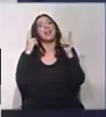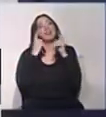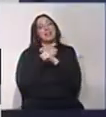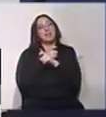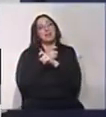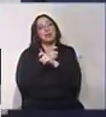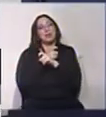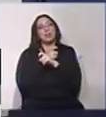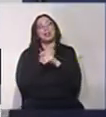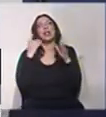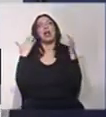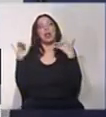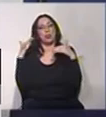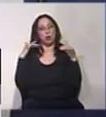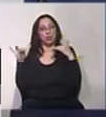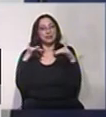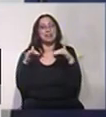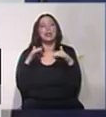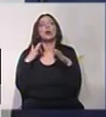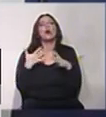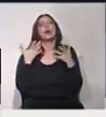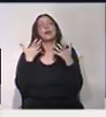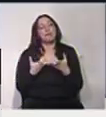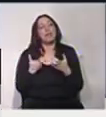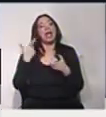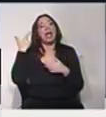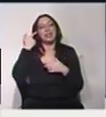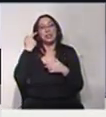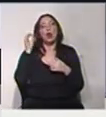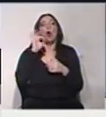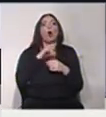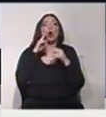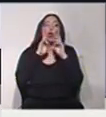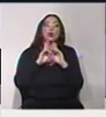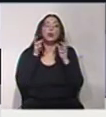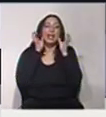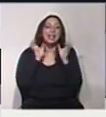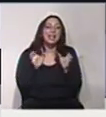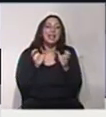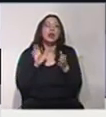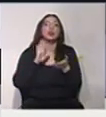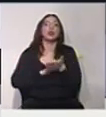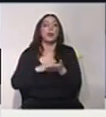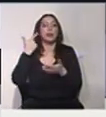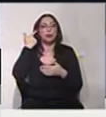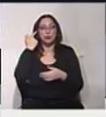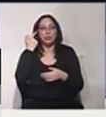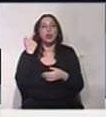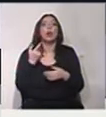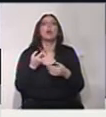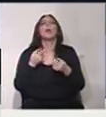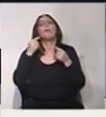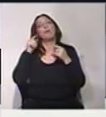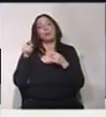de adolescentes con intentos de autoeliminación o conductas de riesgo en relación al suicidio. Justamente lo que